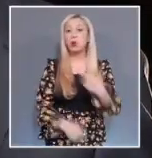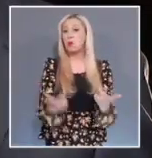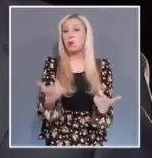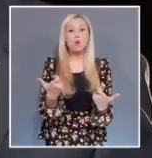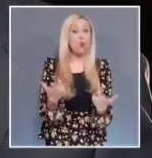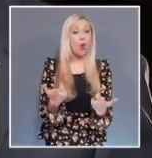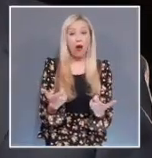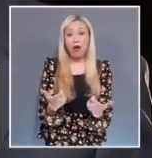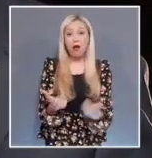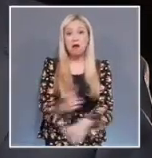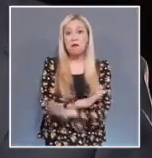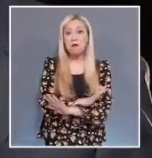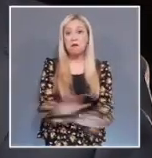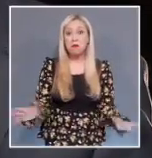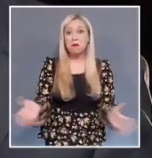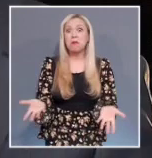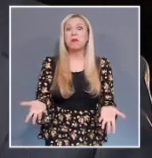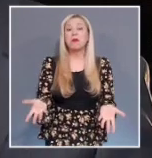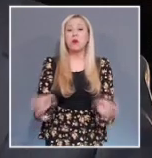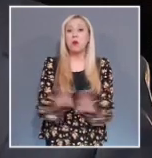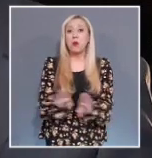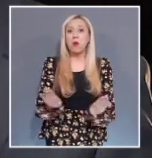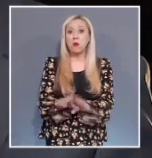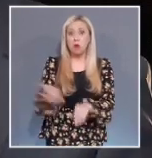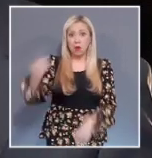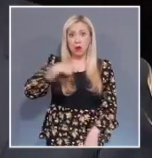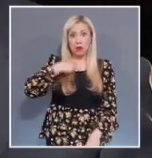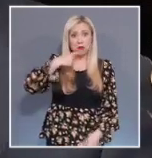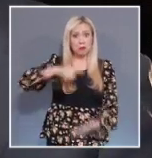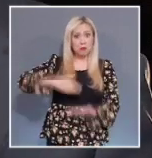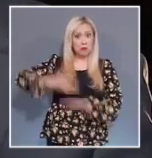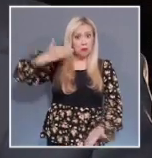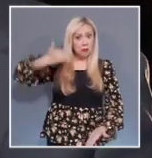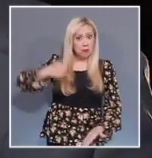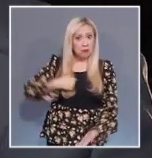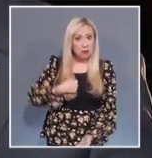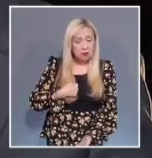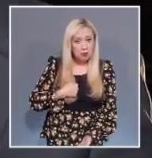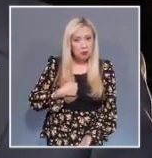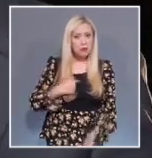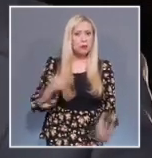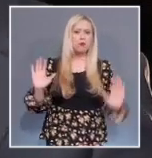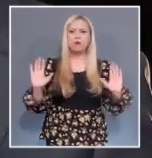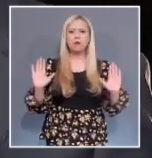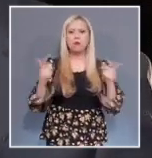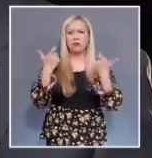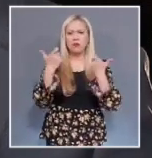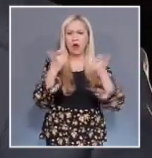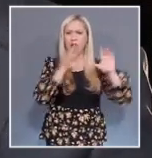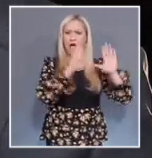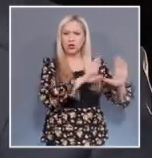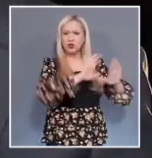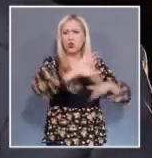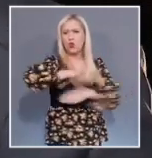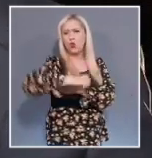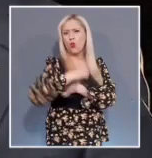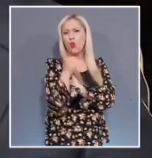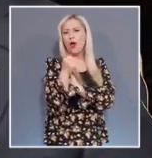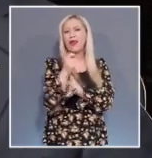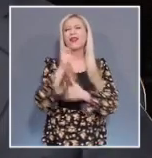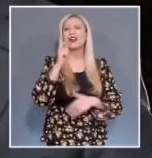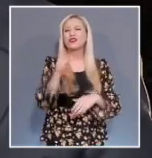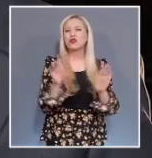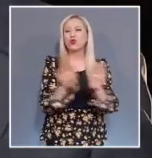reglas para que los activos se puedan mantener en la empresa y no pueden ser dilapidados ni